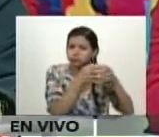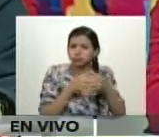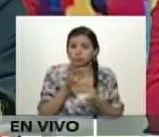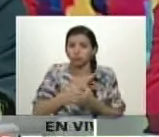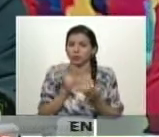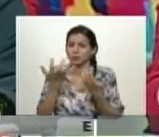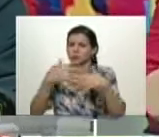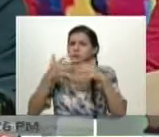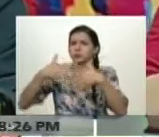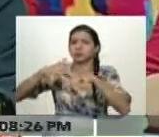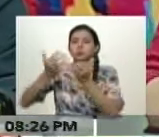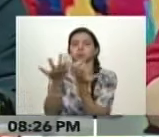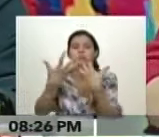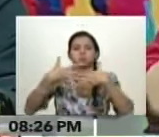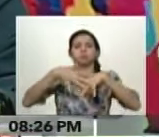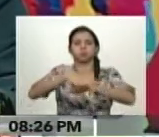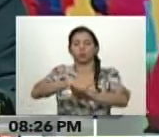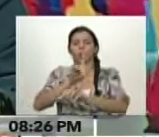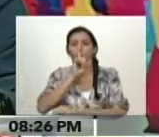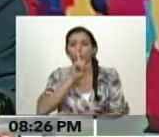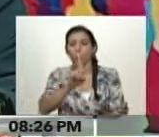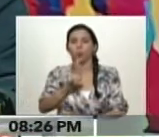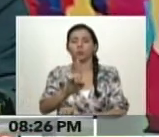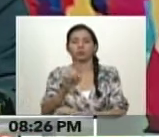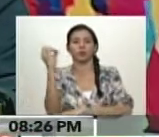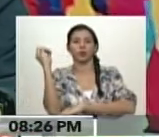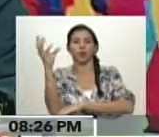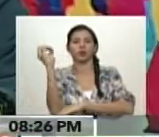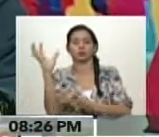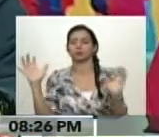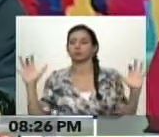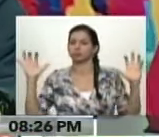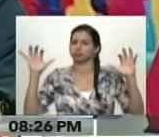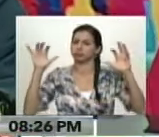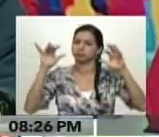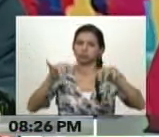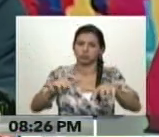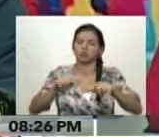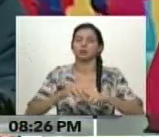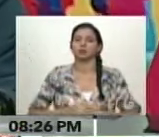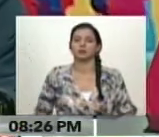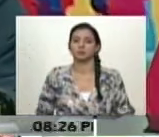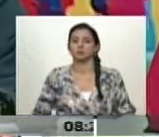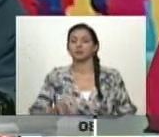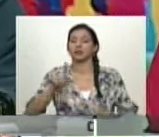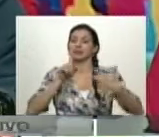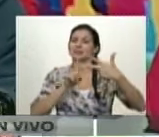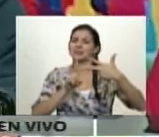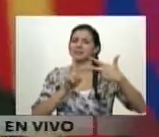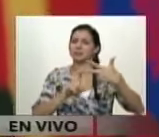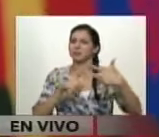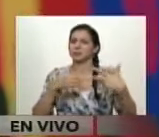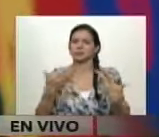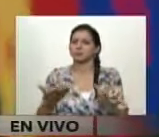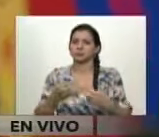confluyendo en un poderoso Congreso de la Patria. El tercer frente,